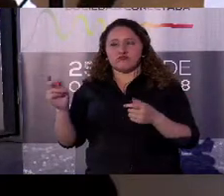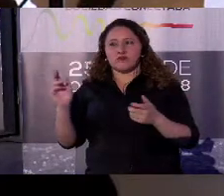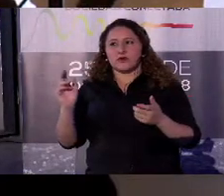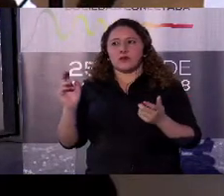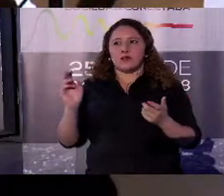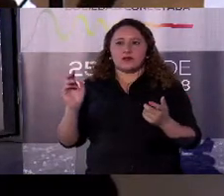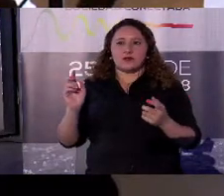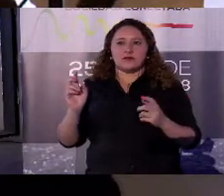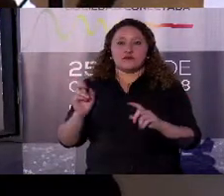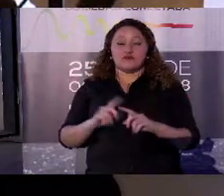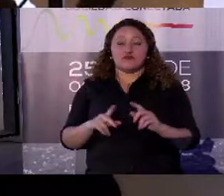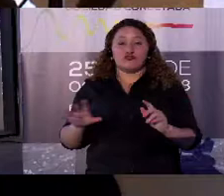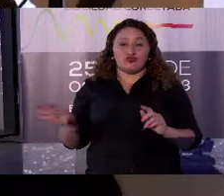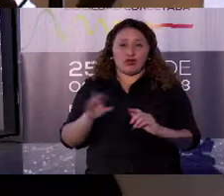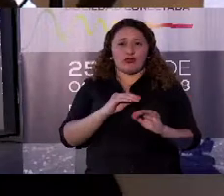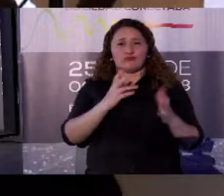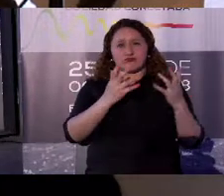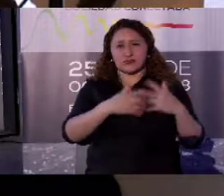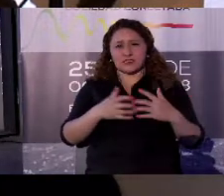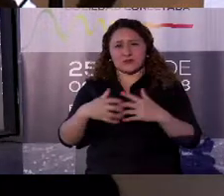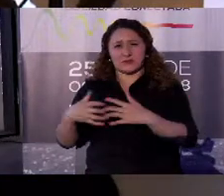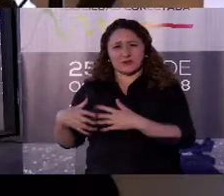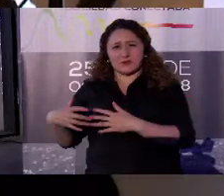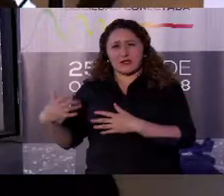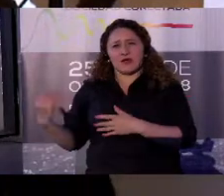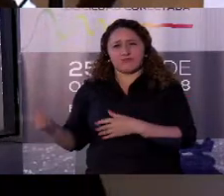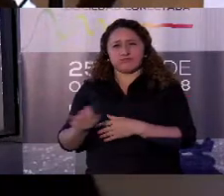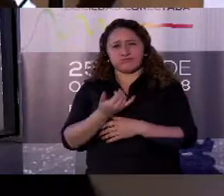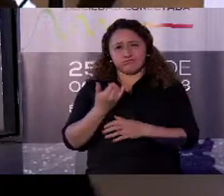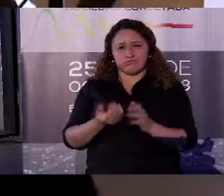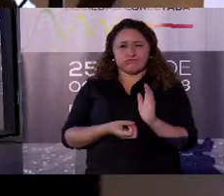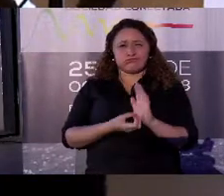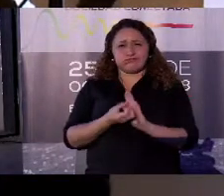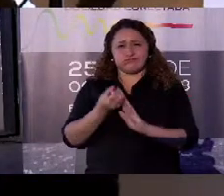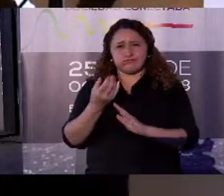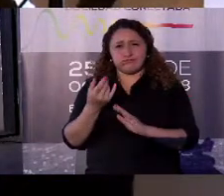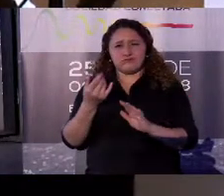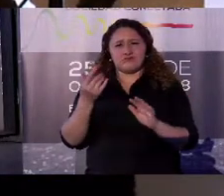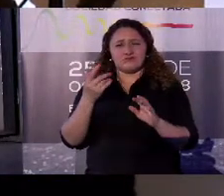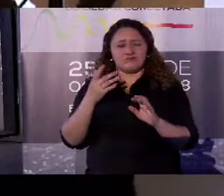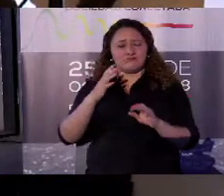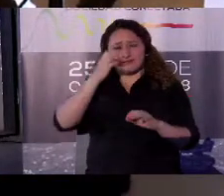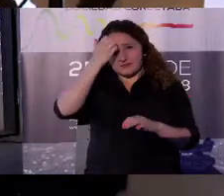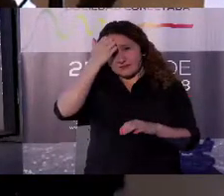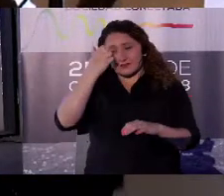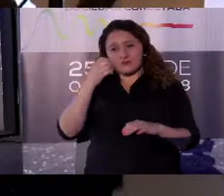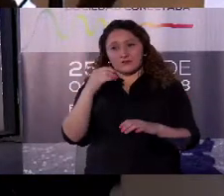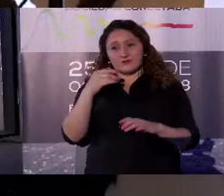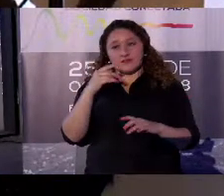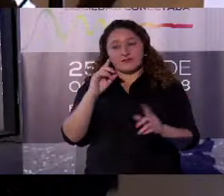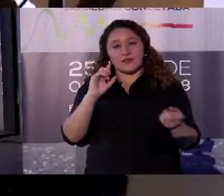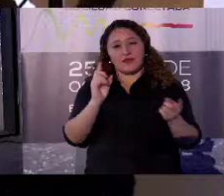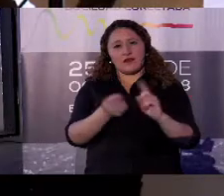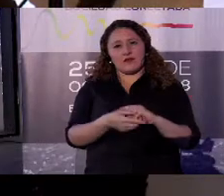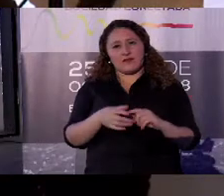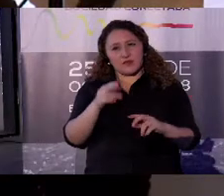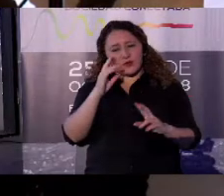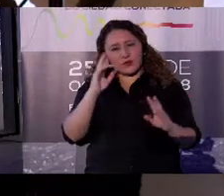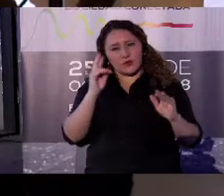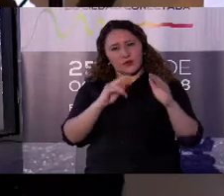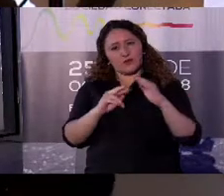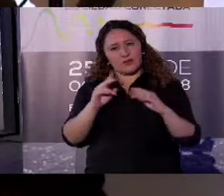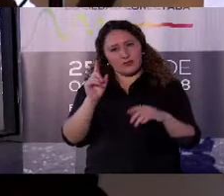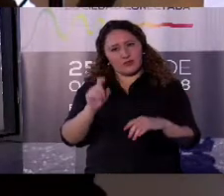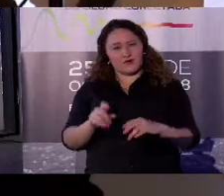que a muchas otras industrias que son fundamentales en la economía. Y el cambio de visión que necesitamos es comprender